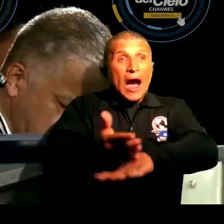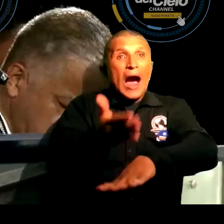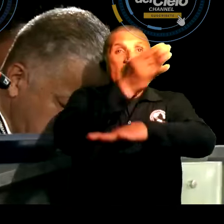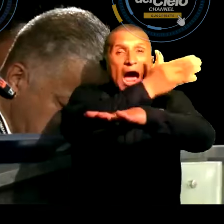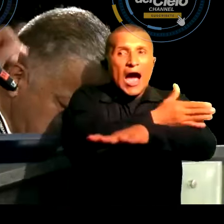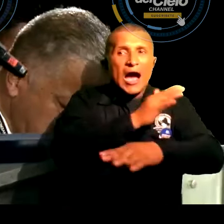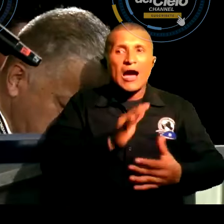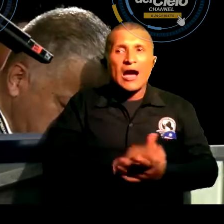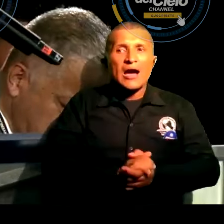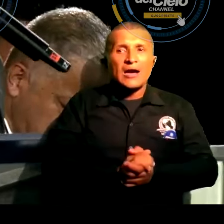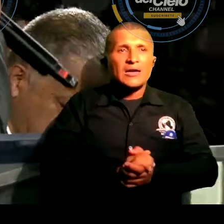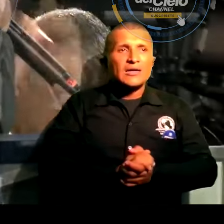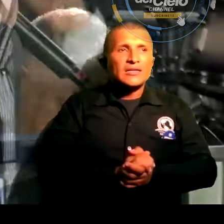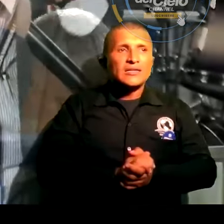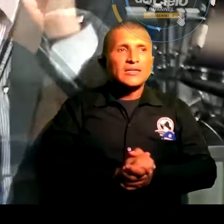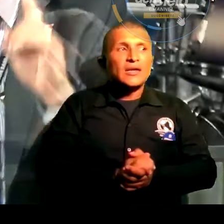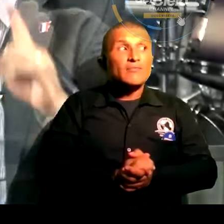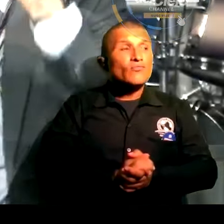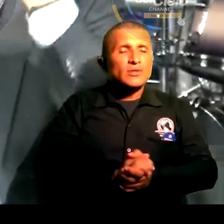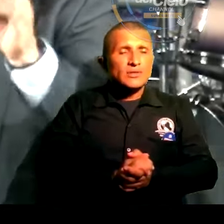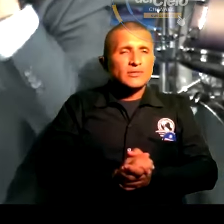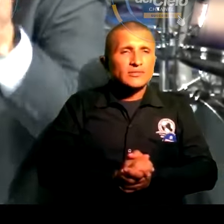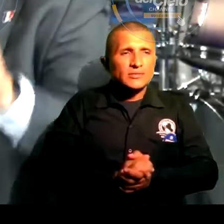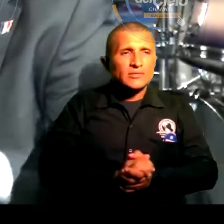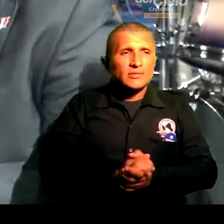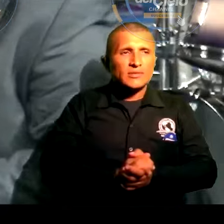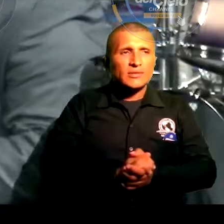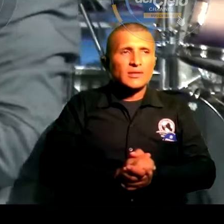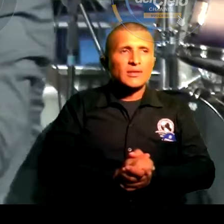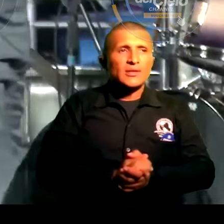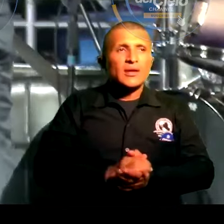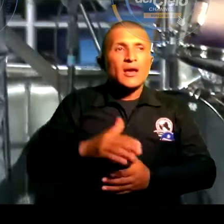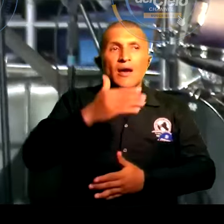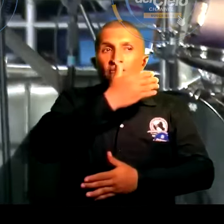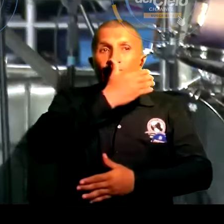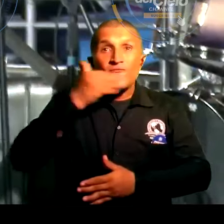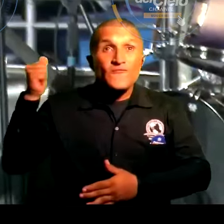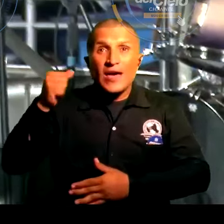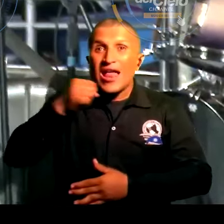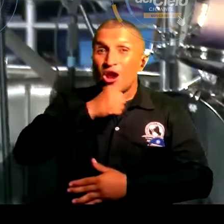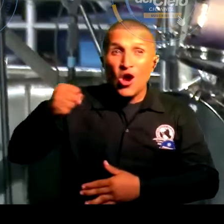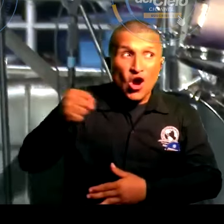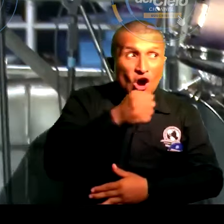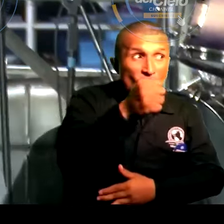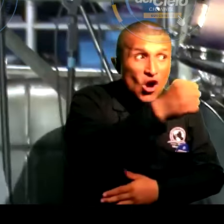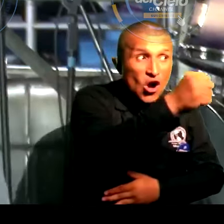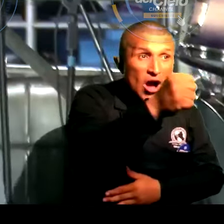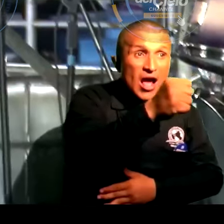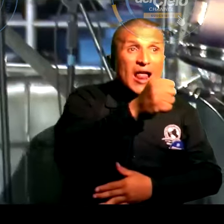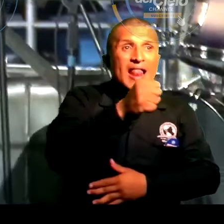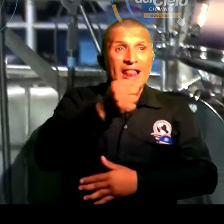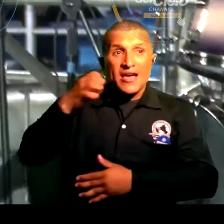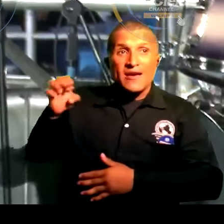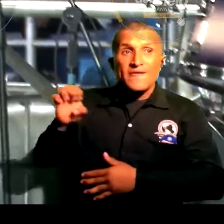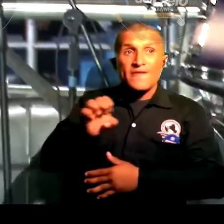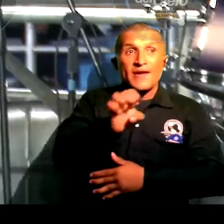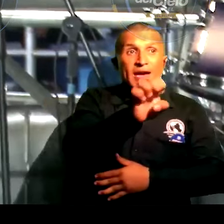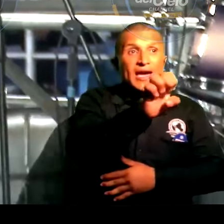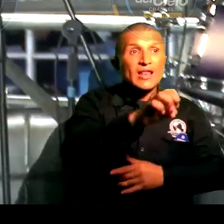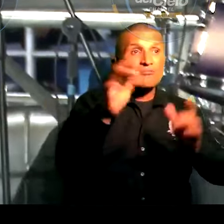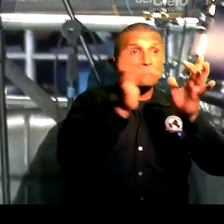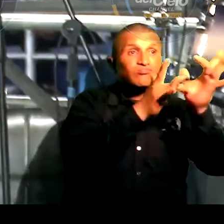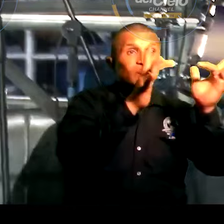hay uno que trajo las mejores noticias del cielo, y ese se llama Jesucristo el